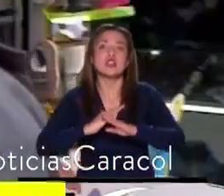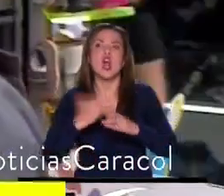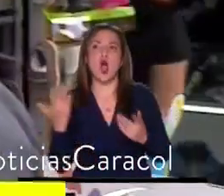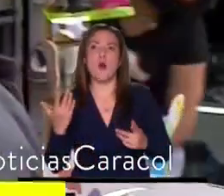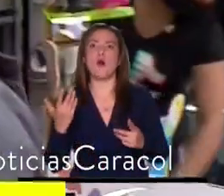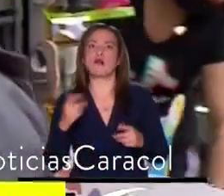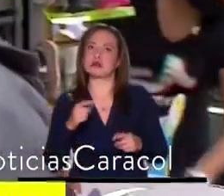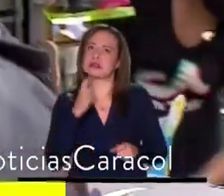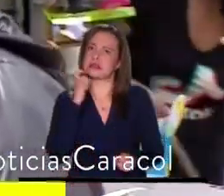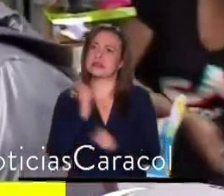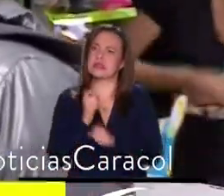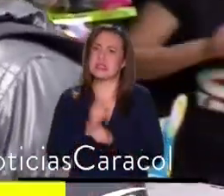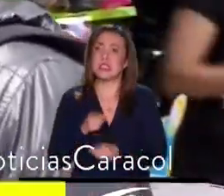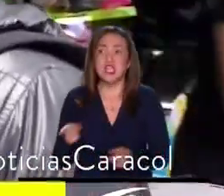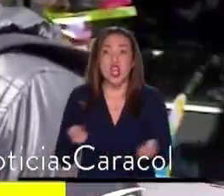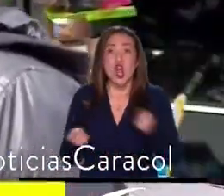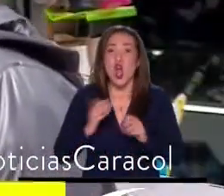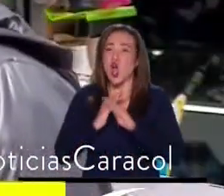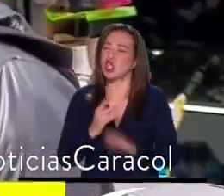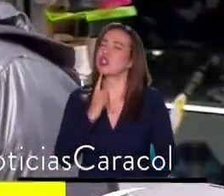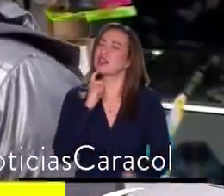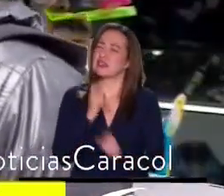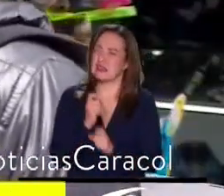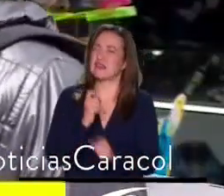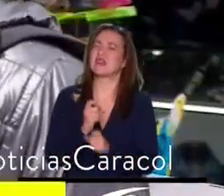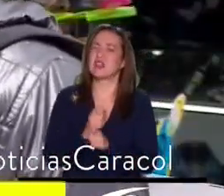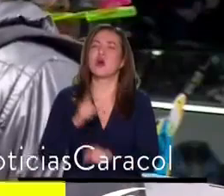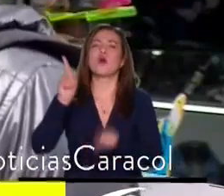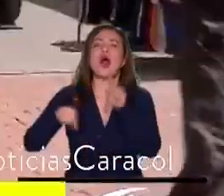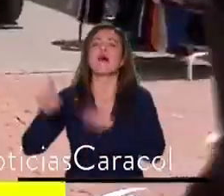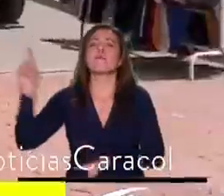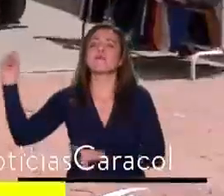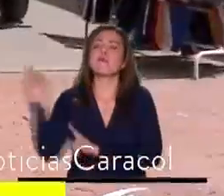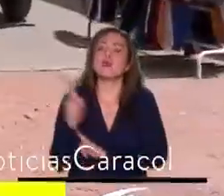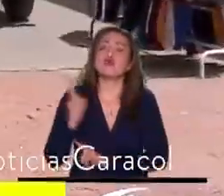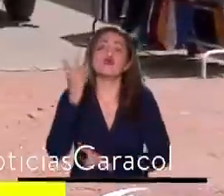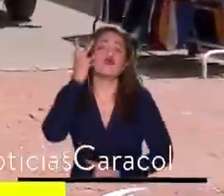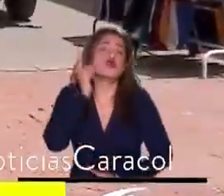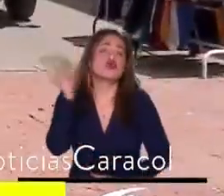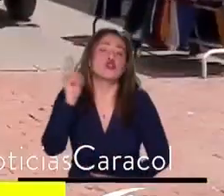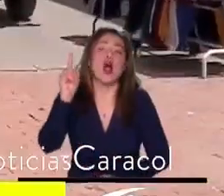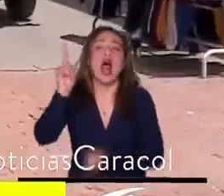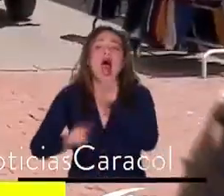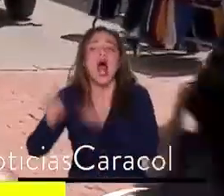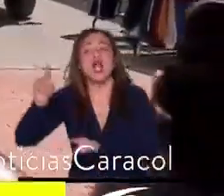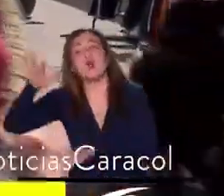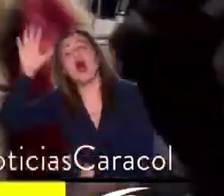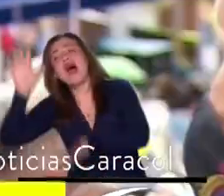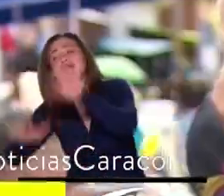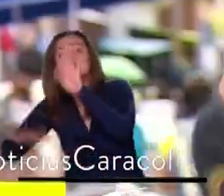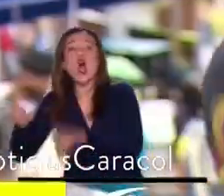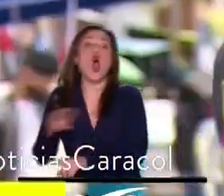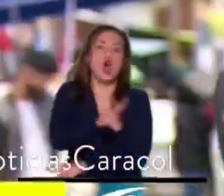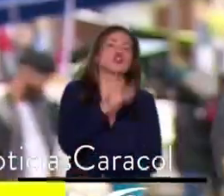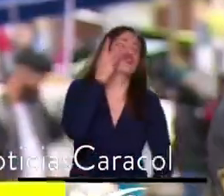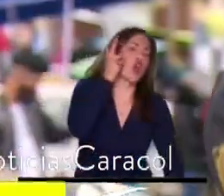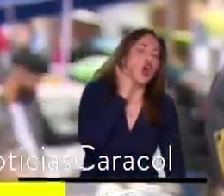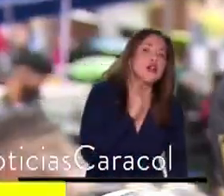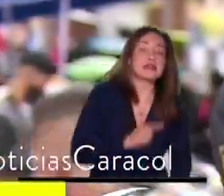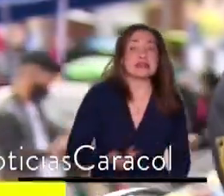Sería muy difícil que lo controlaran y por lo mismo, pues hay gente que viene de vez en cuando, como hay otros que vienen todos los días. Es difícil